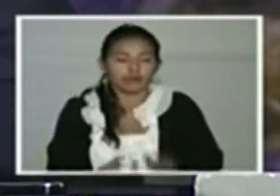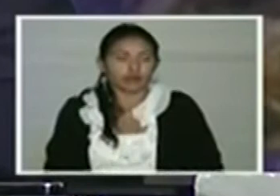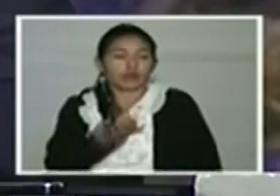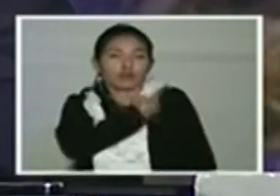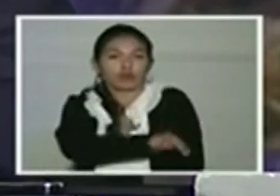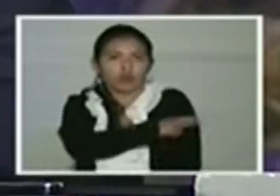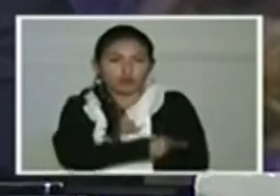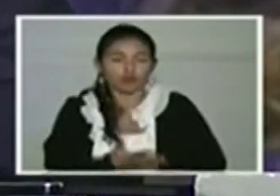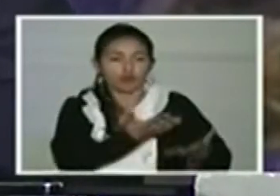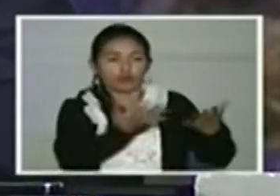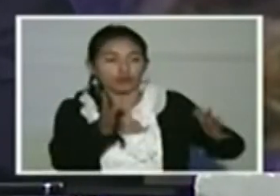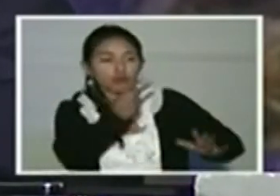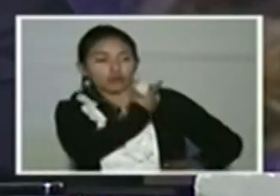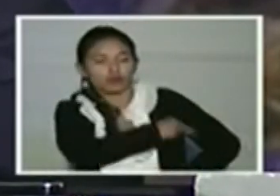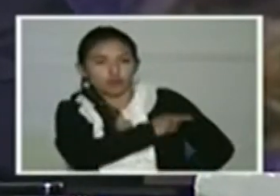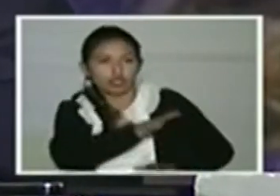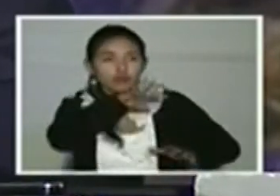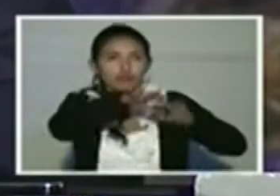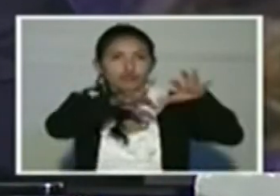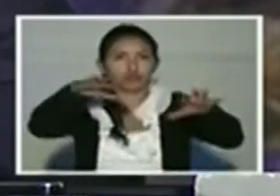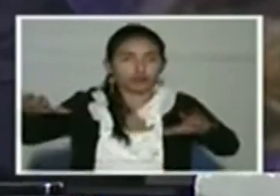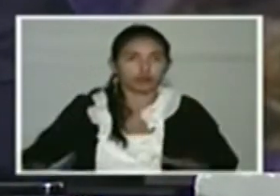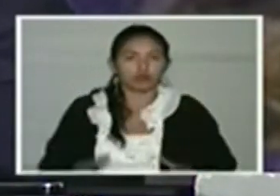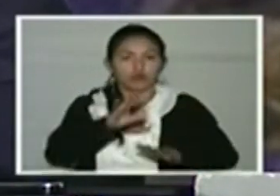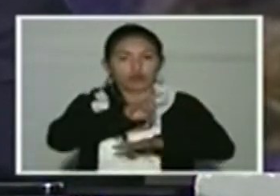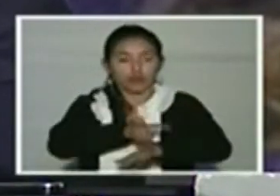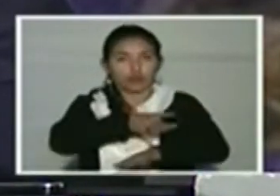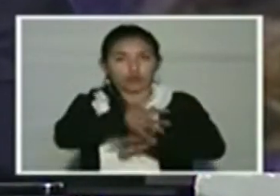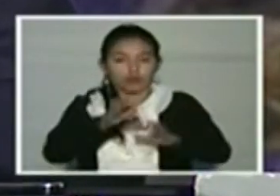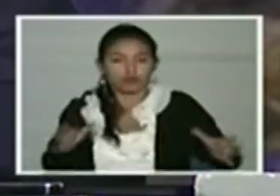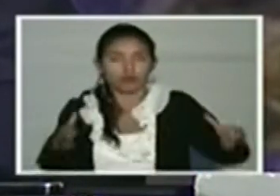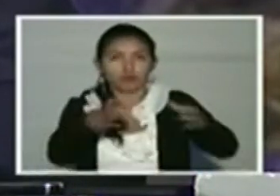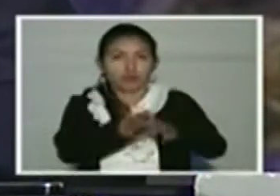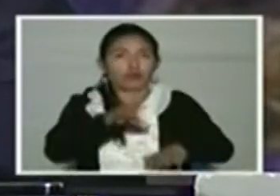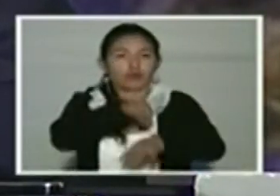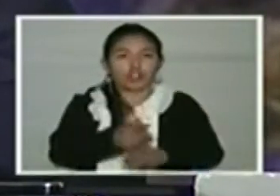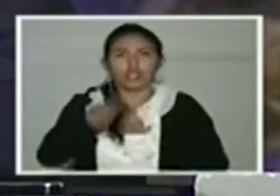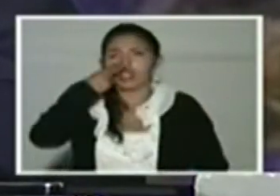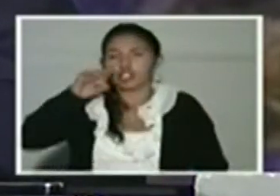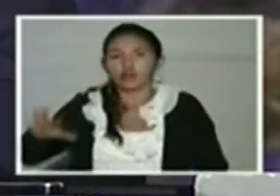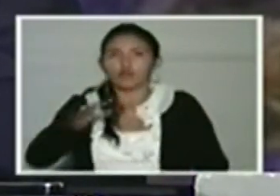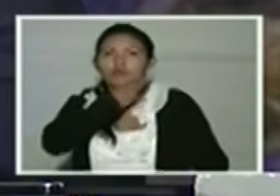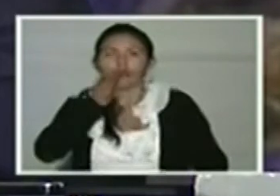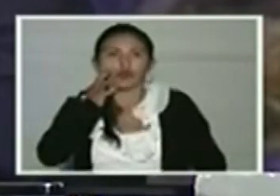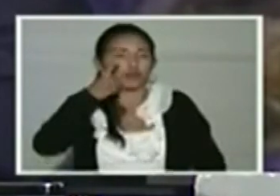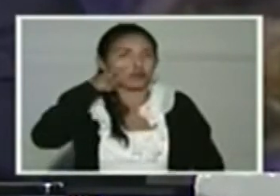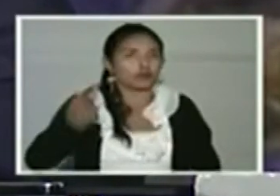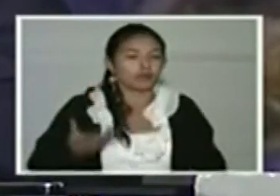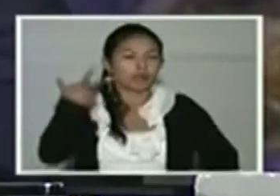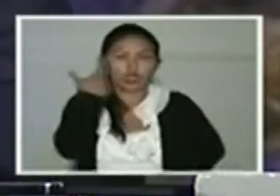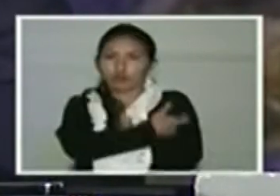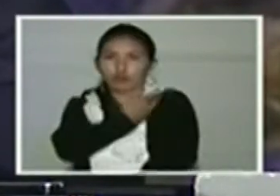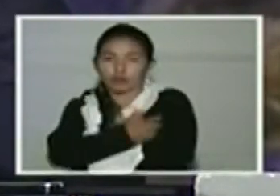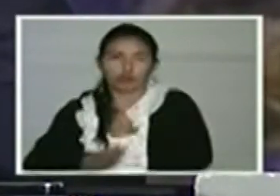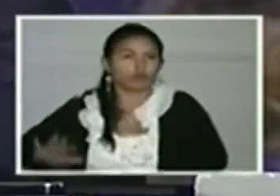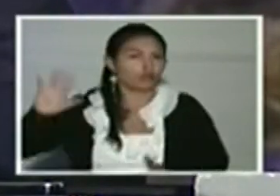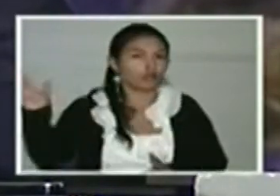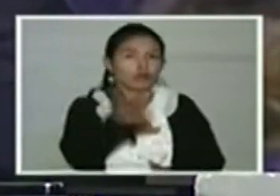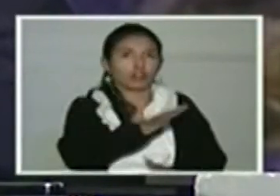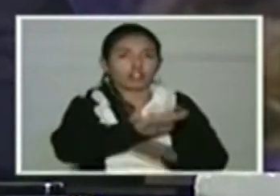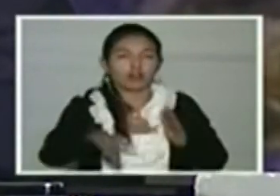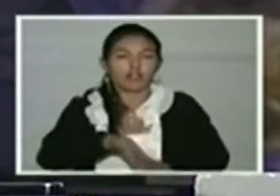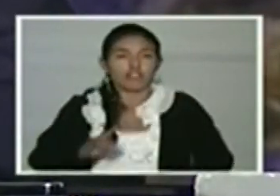de equipados con personal y médicos en zonas olvidadas se harán realidad ningún niño o niña dejará de ser vacunado fuerza popular